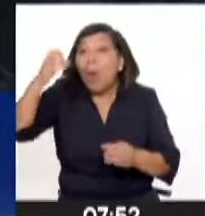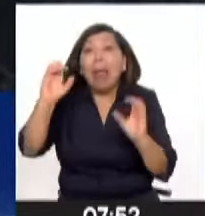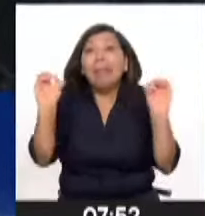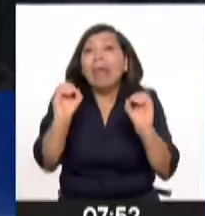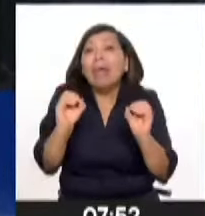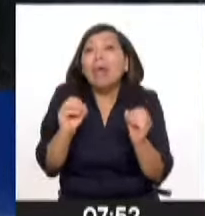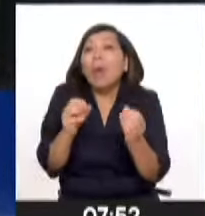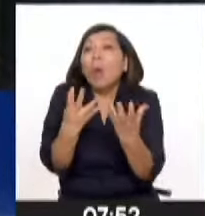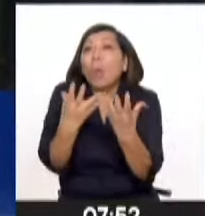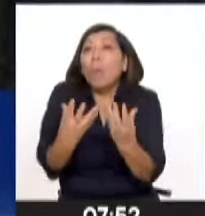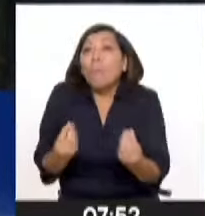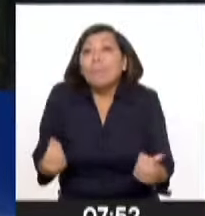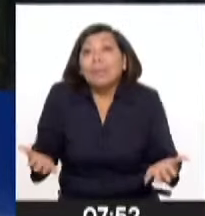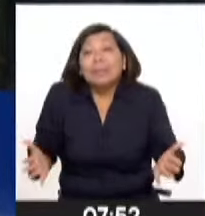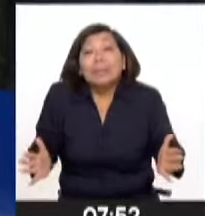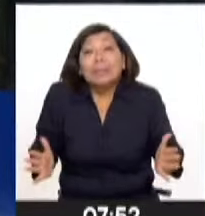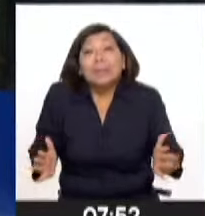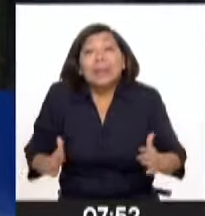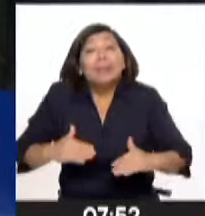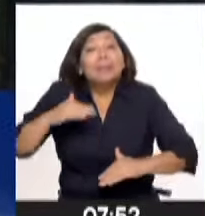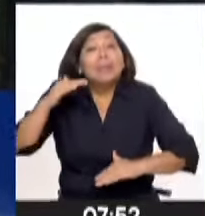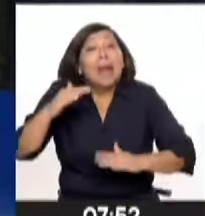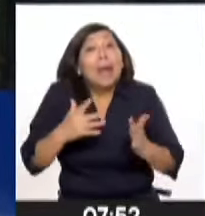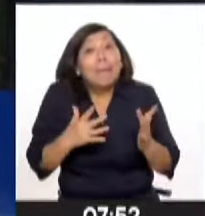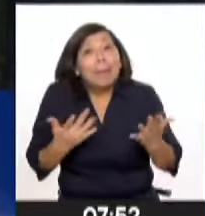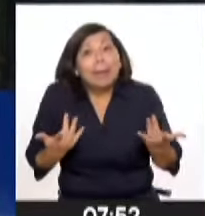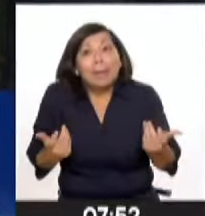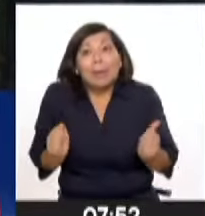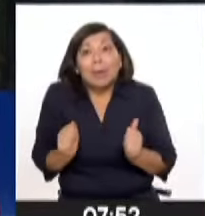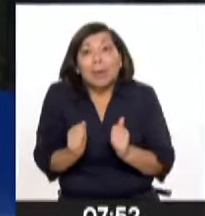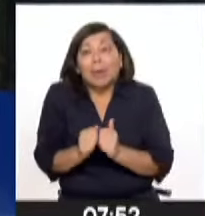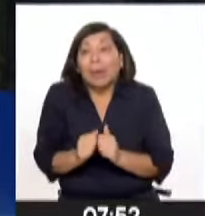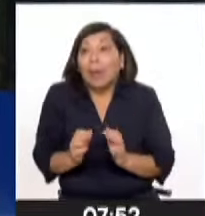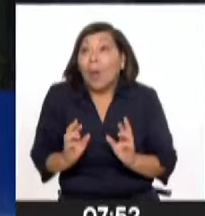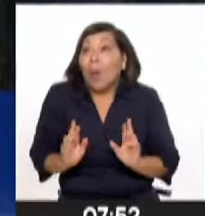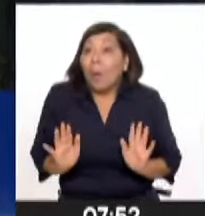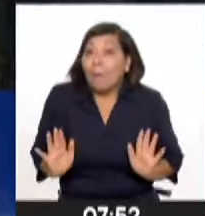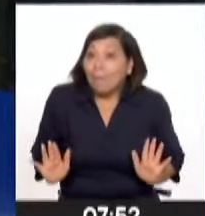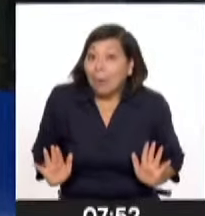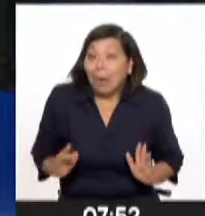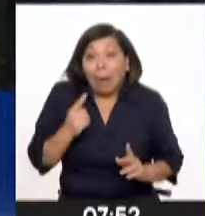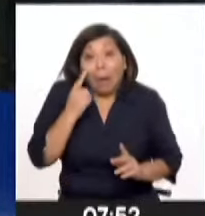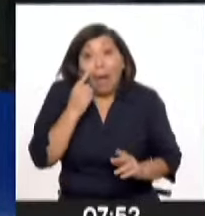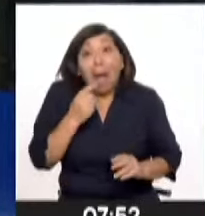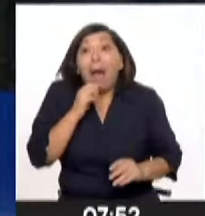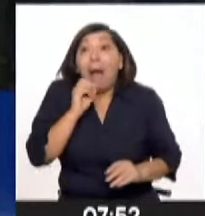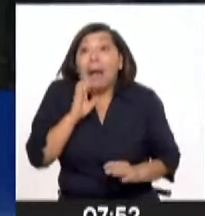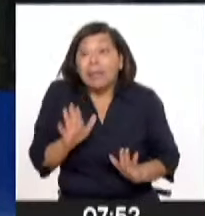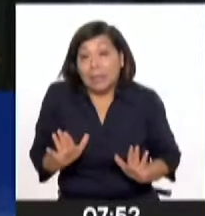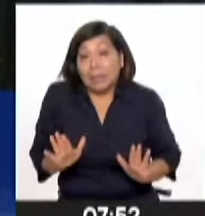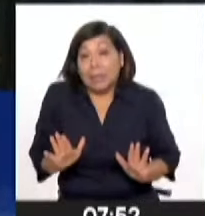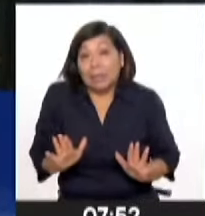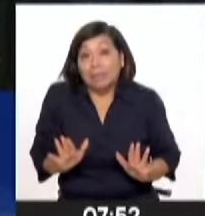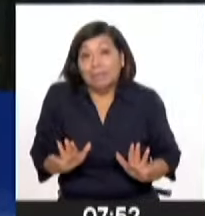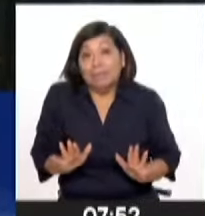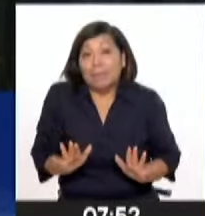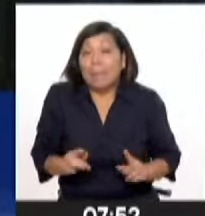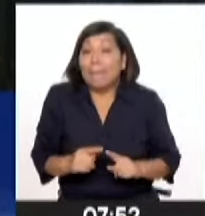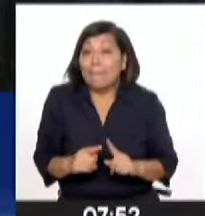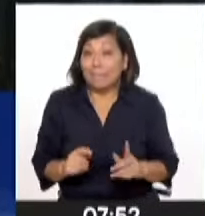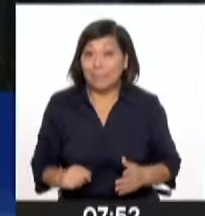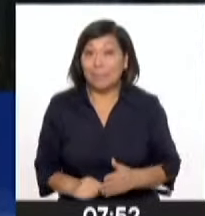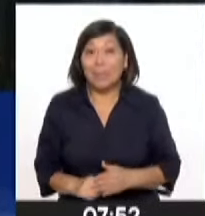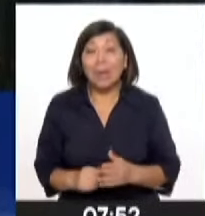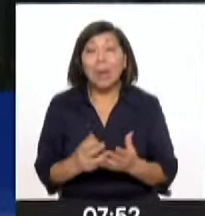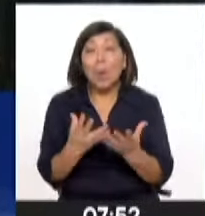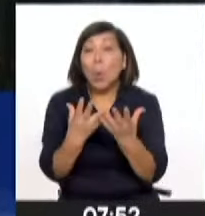que no sea con tal magnitud, y esperemos que no sea con la magnitud que está pronosticada. Mencionaste algo,